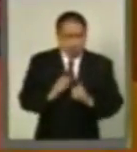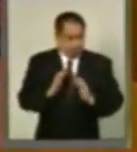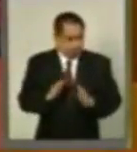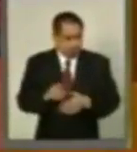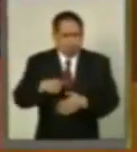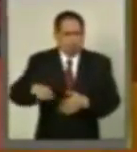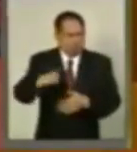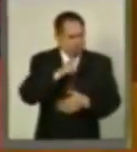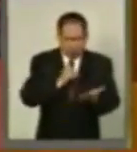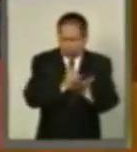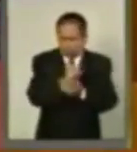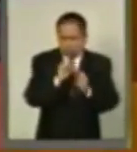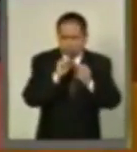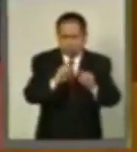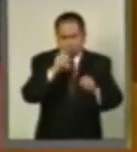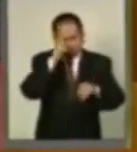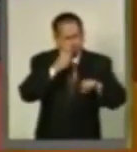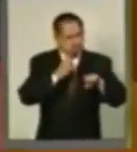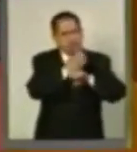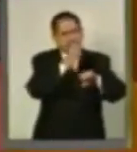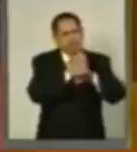total apoyo a los estados,